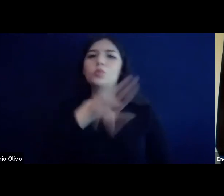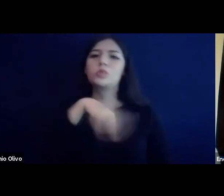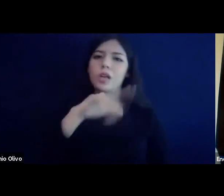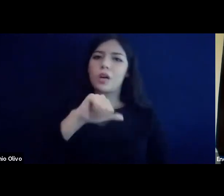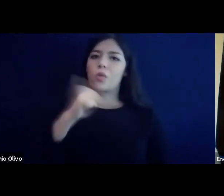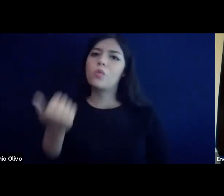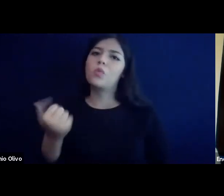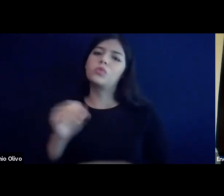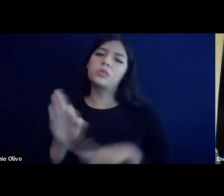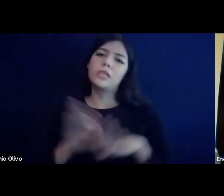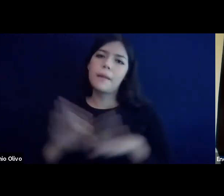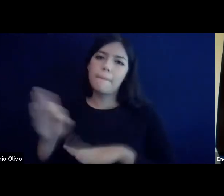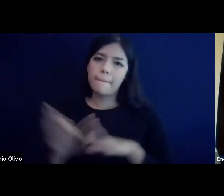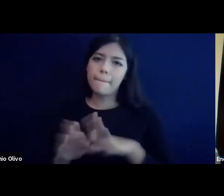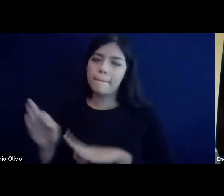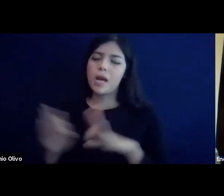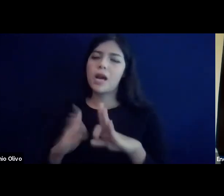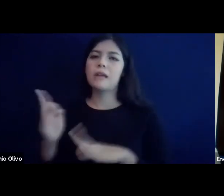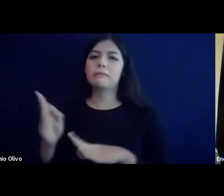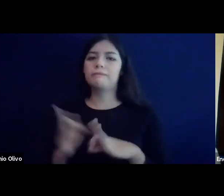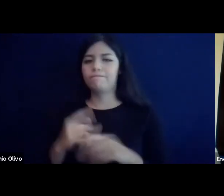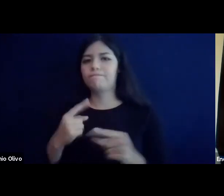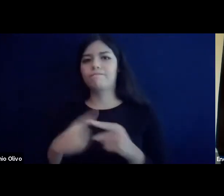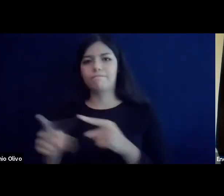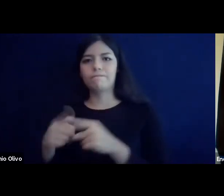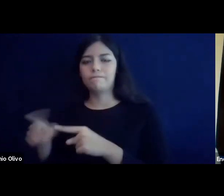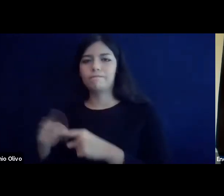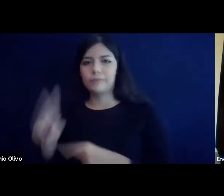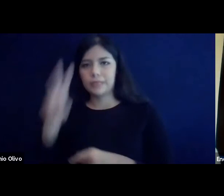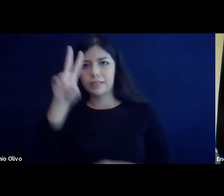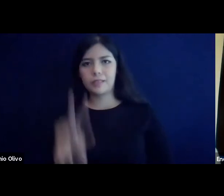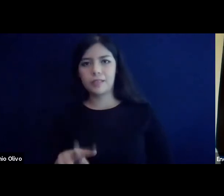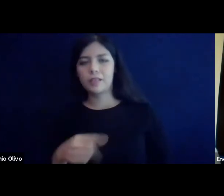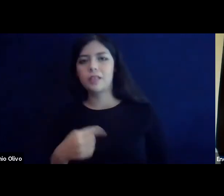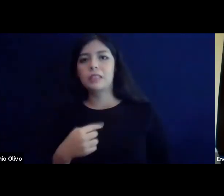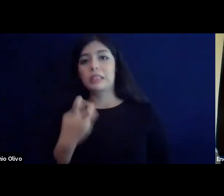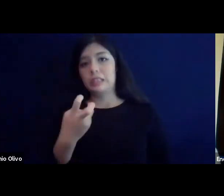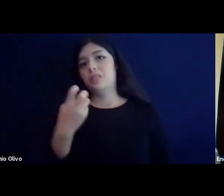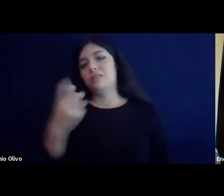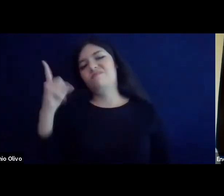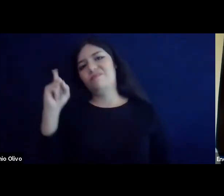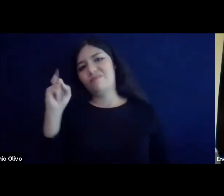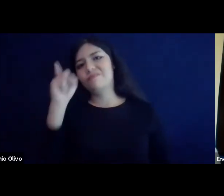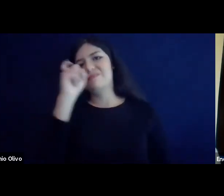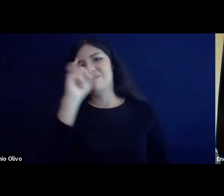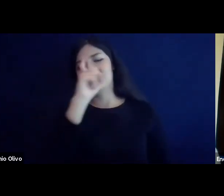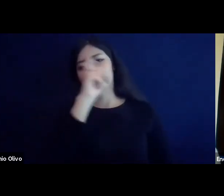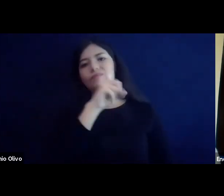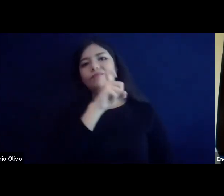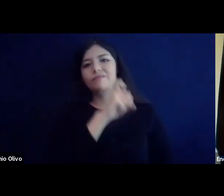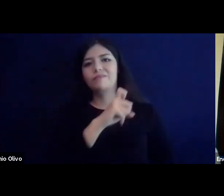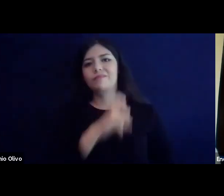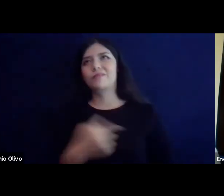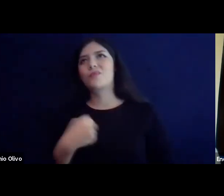académico, pero bueno, ahora sí que fue eso muy complicado. La verdad es que muchas veces me